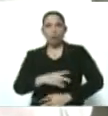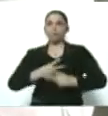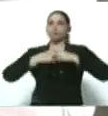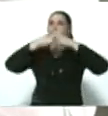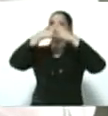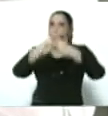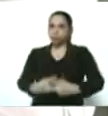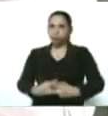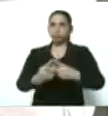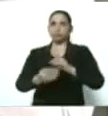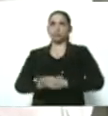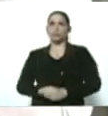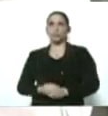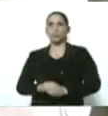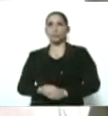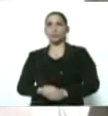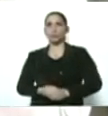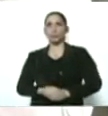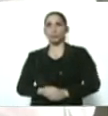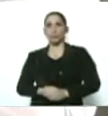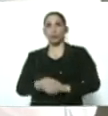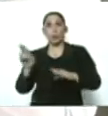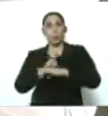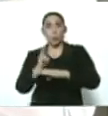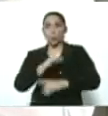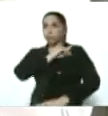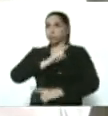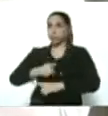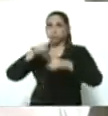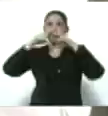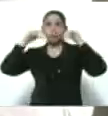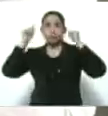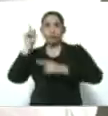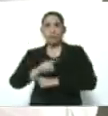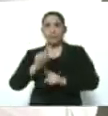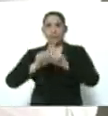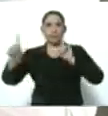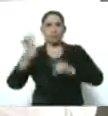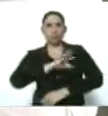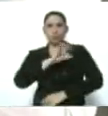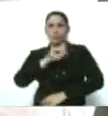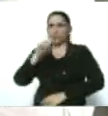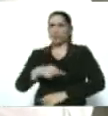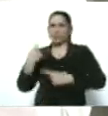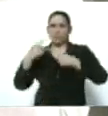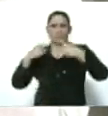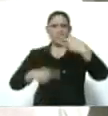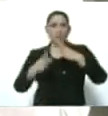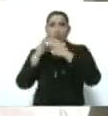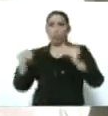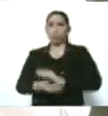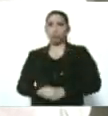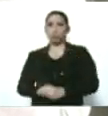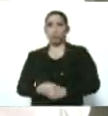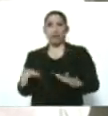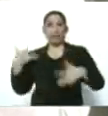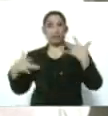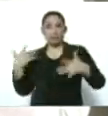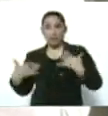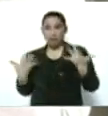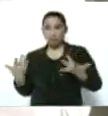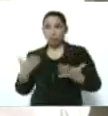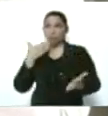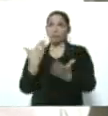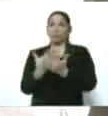cuarentena voluntaria, el uso obligatorio de la mascarilla, el distanciamiento social, la suspensión, todas las actividades que se propusieron